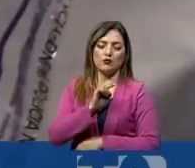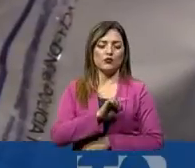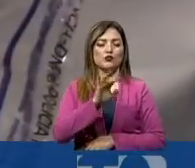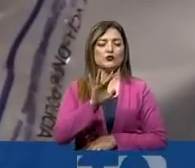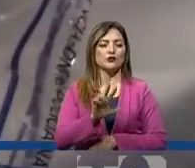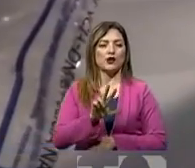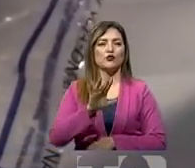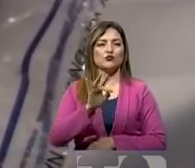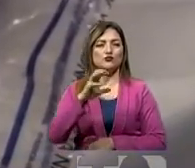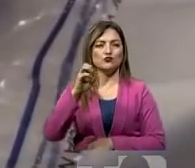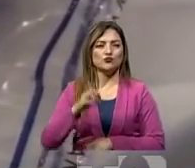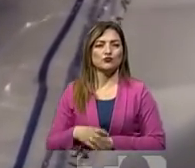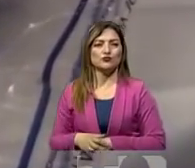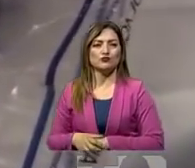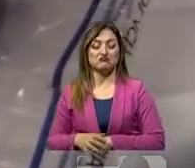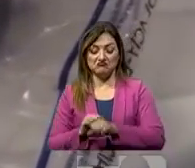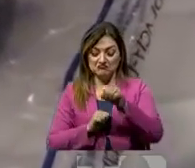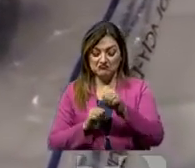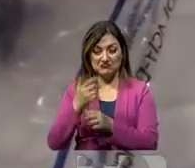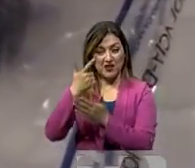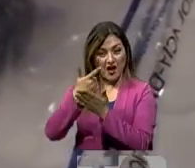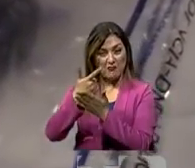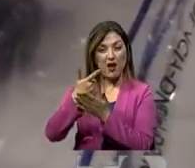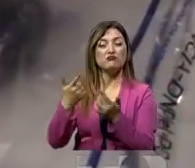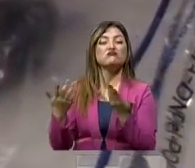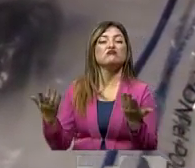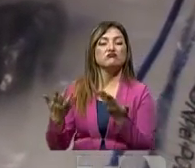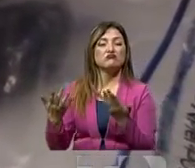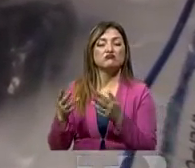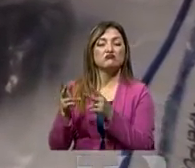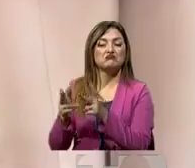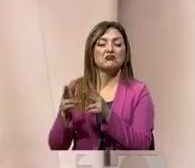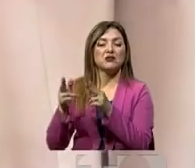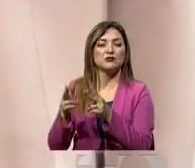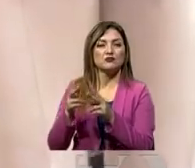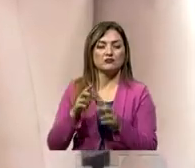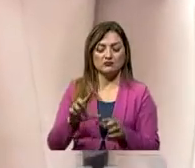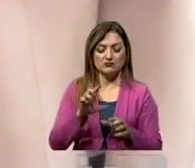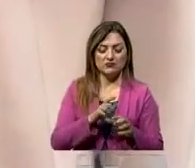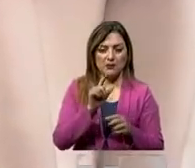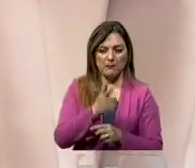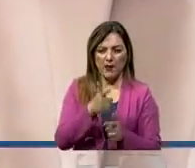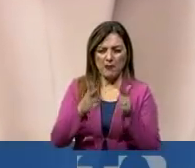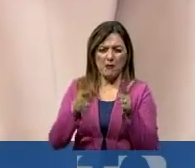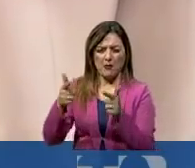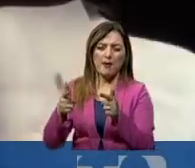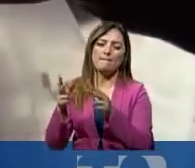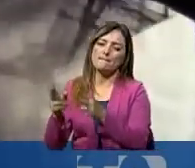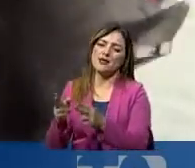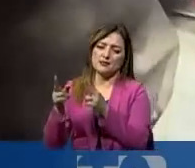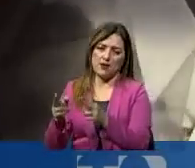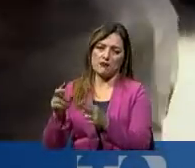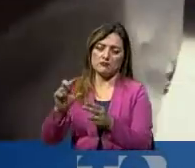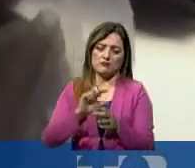.380. De las armas encontradas, estas armas corresponden a los mismos calibres de la munición que fue